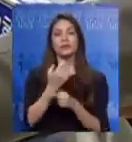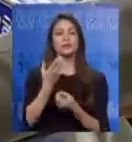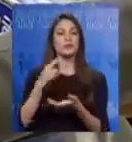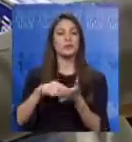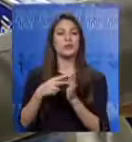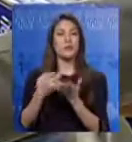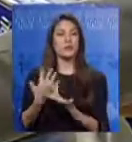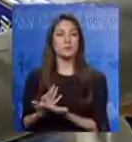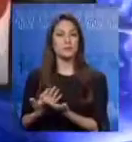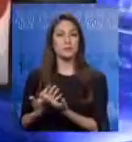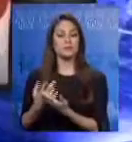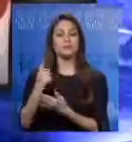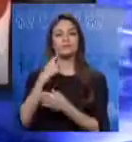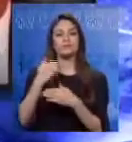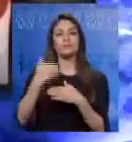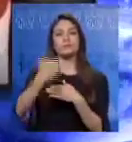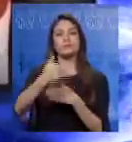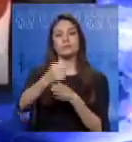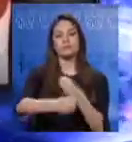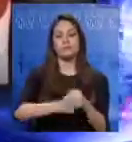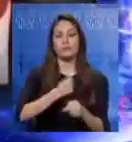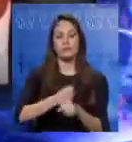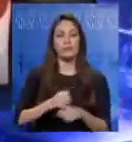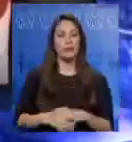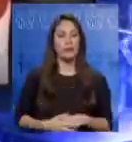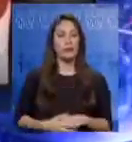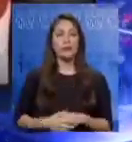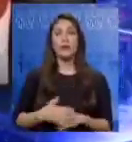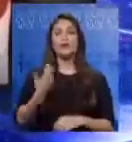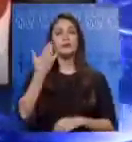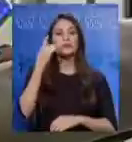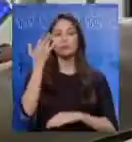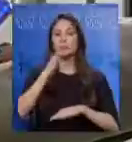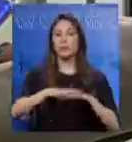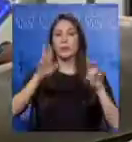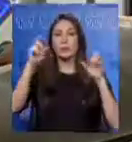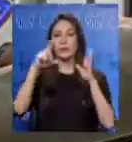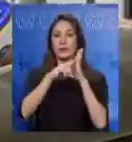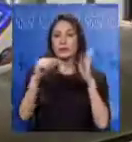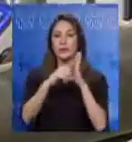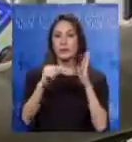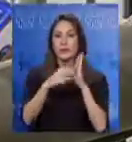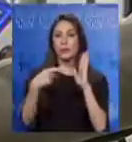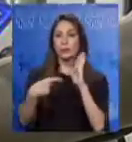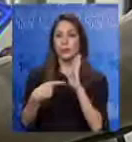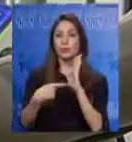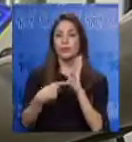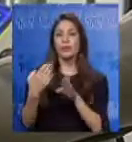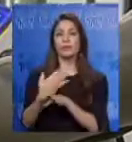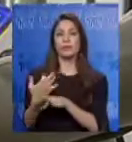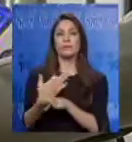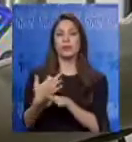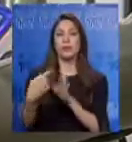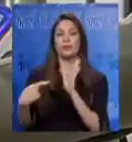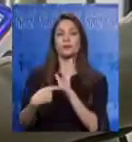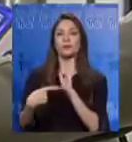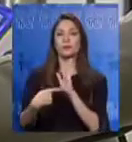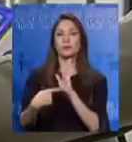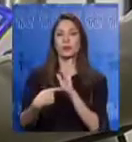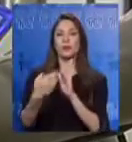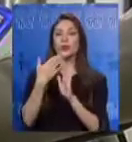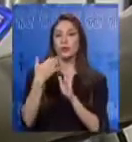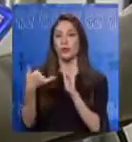5% y a 10 años plazo. Tregua tributaria. No me refería bajo ninguna circunstancia a aquellos impuestos temporales como el